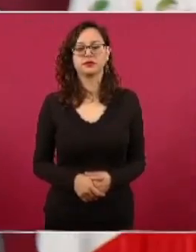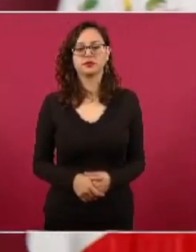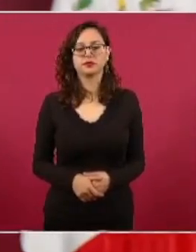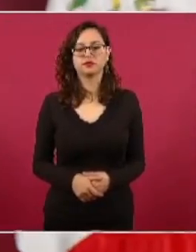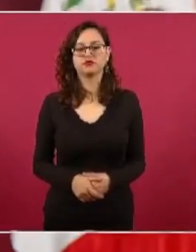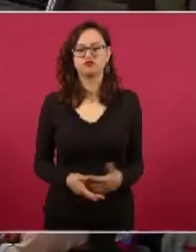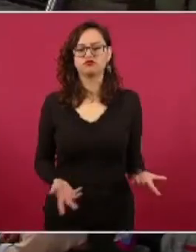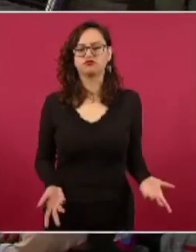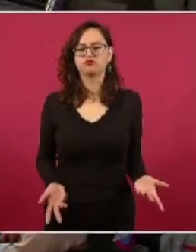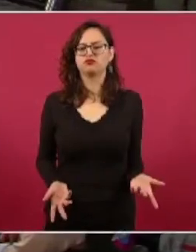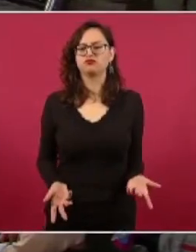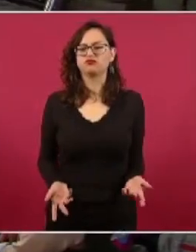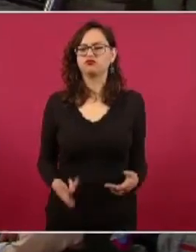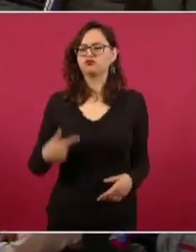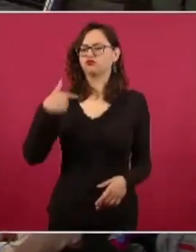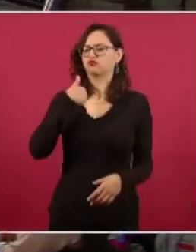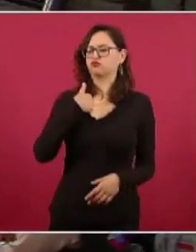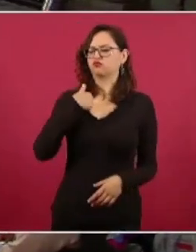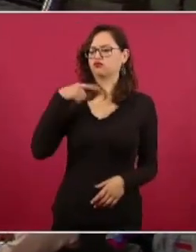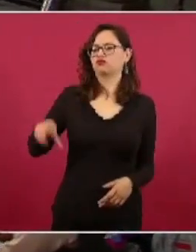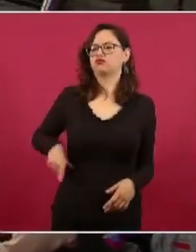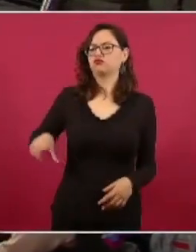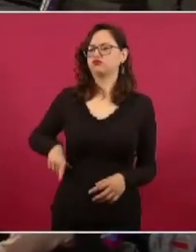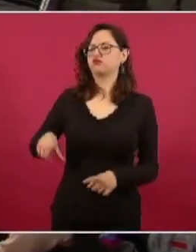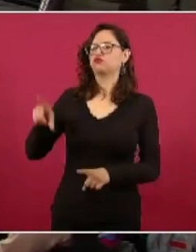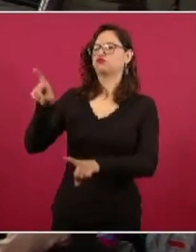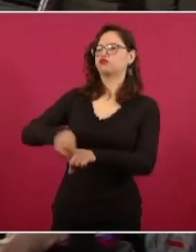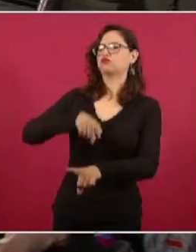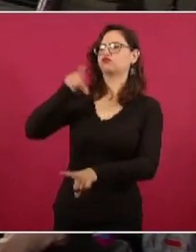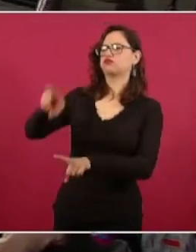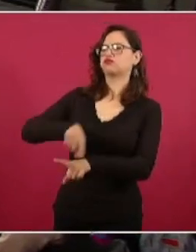del poder. Sí, está bien.